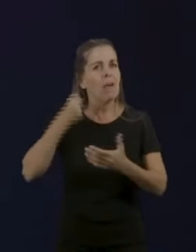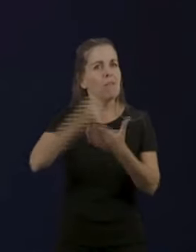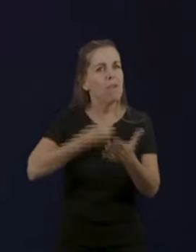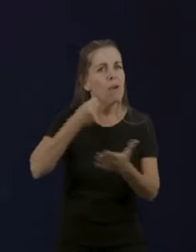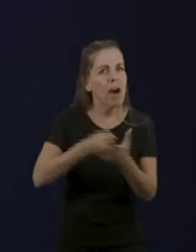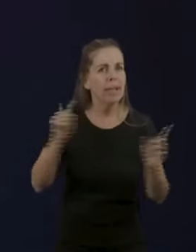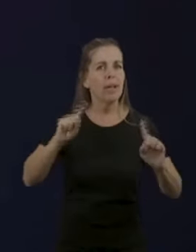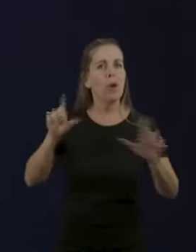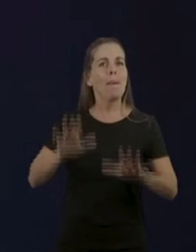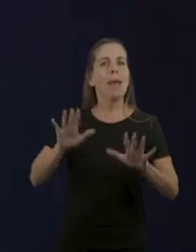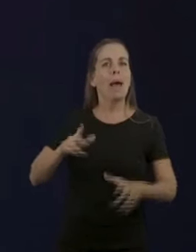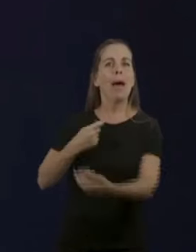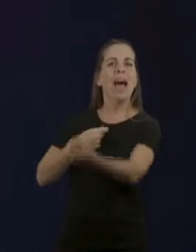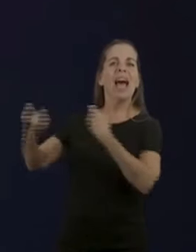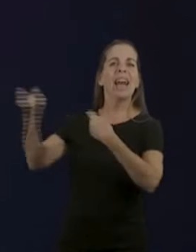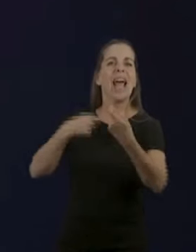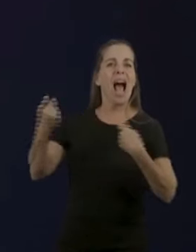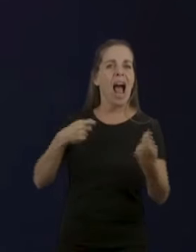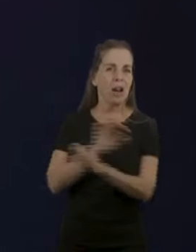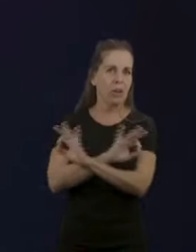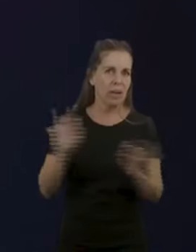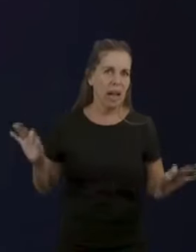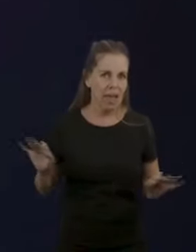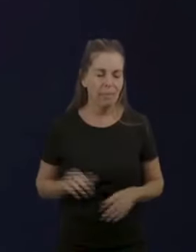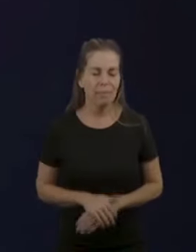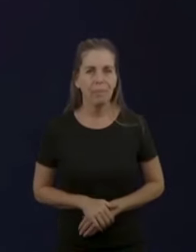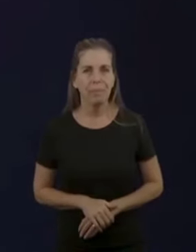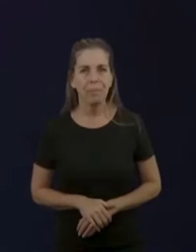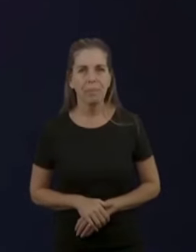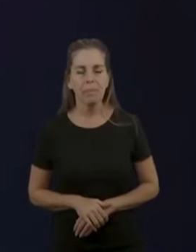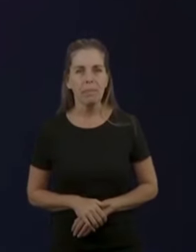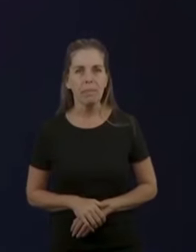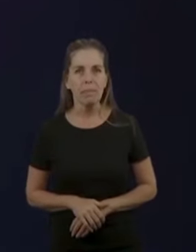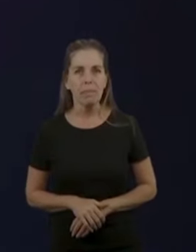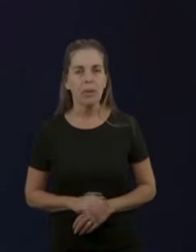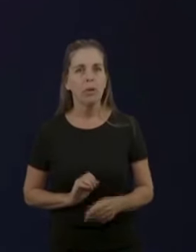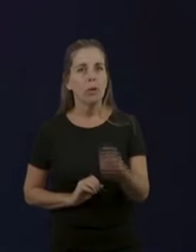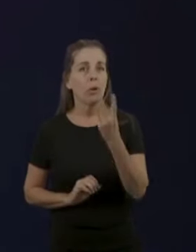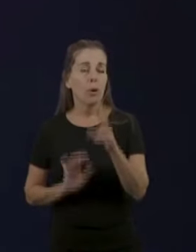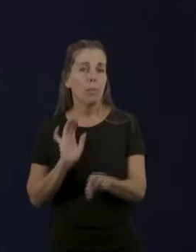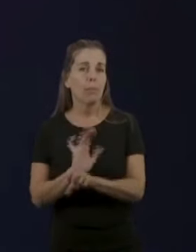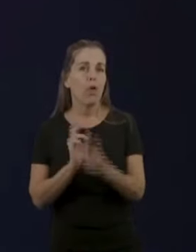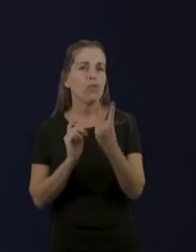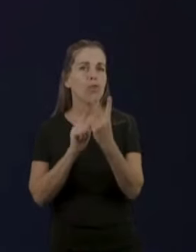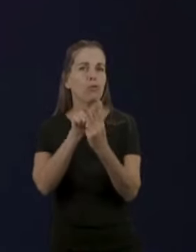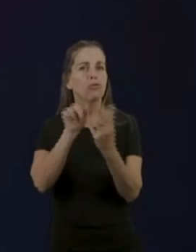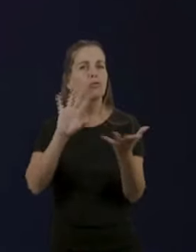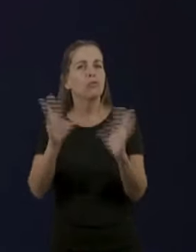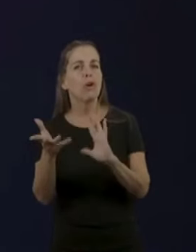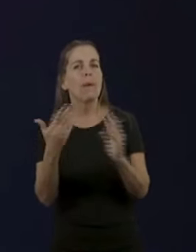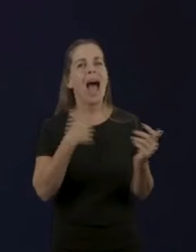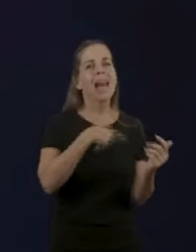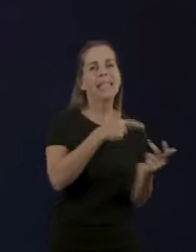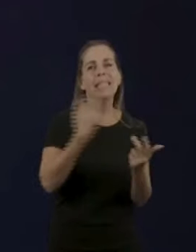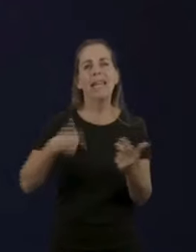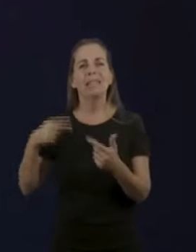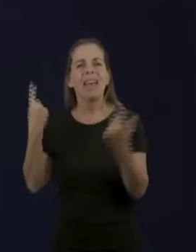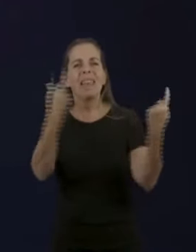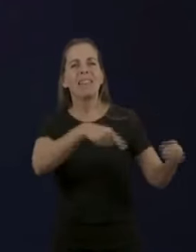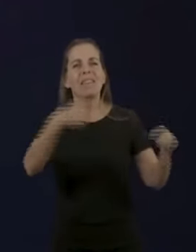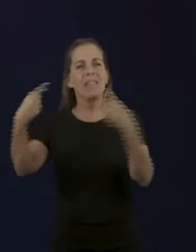les regale absolutamente nada estas son dos argentinas eh Lo importante es que